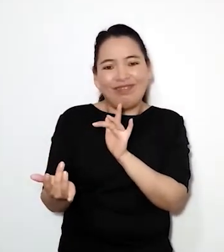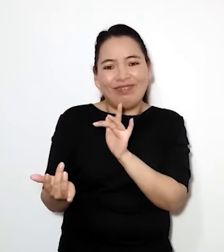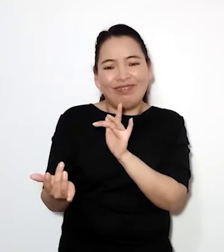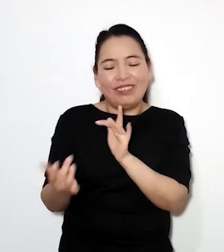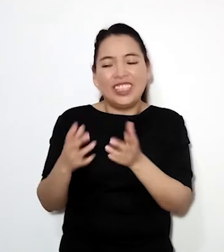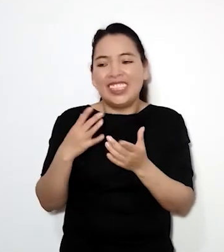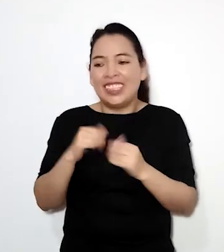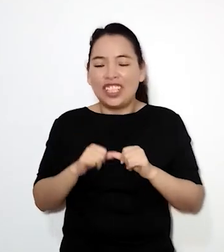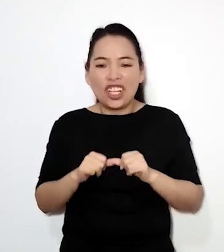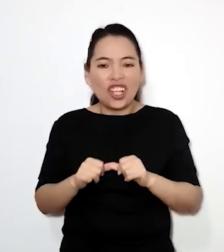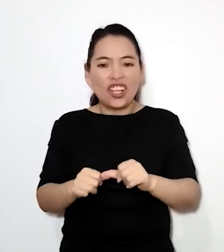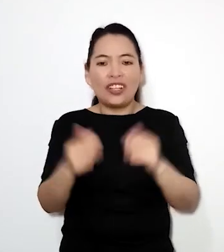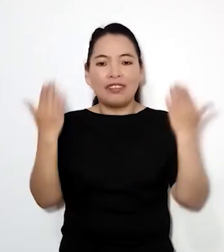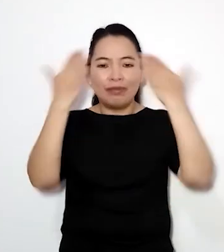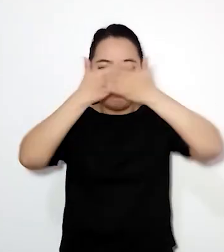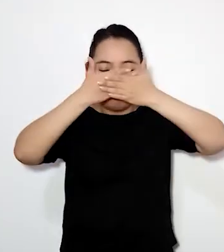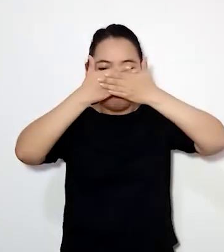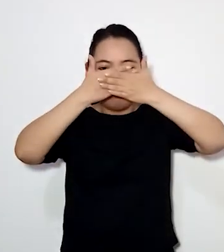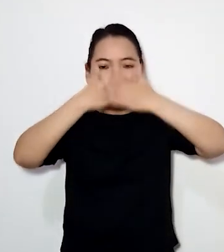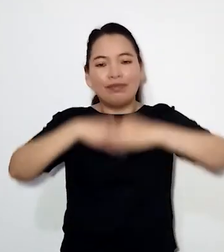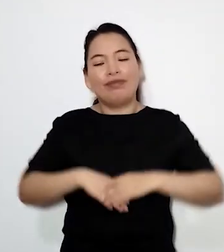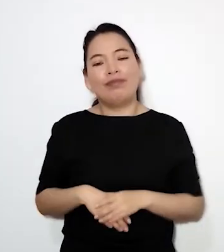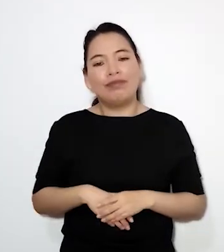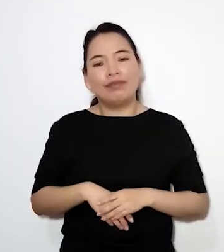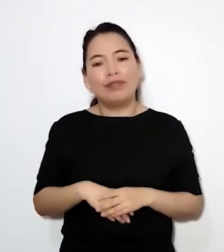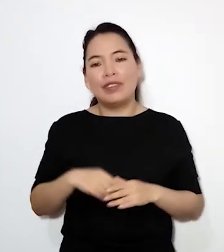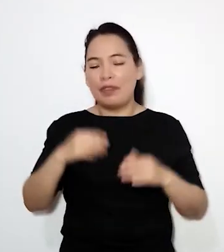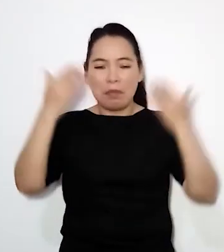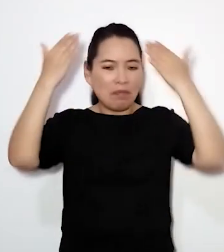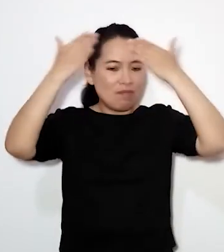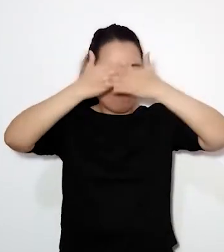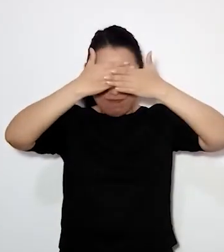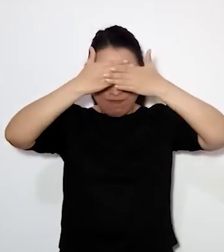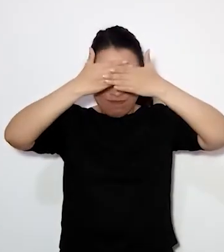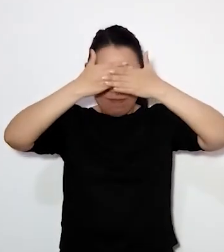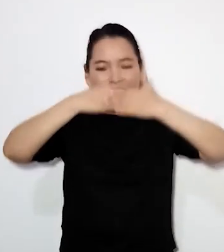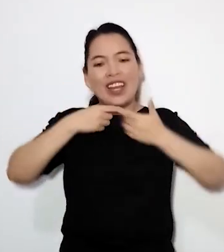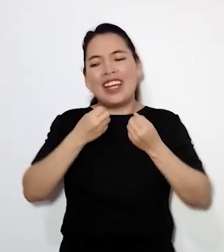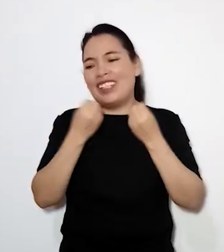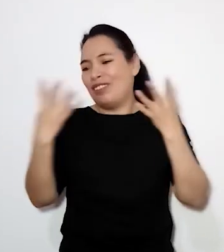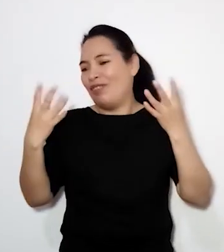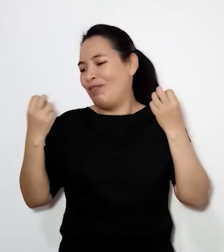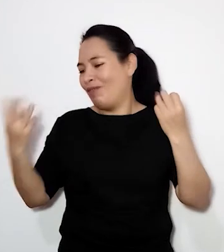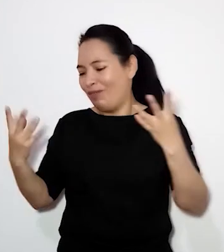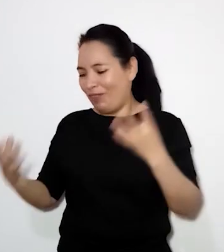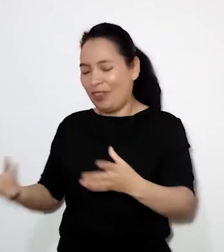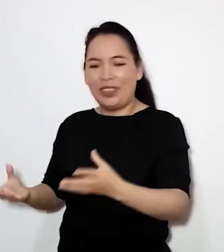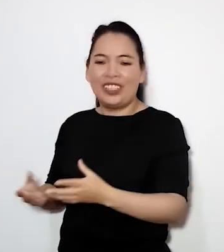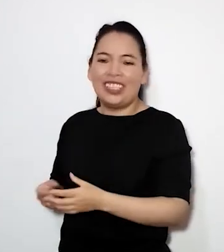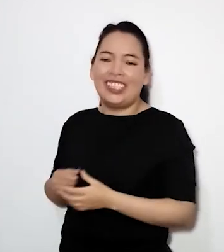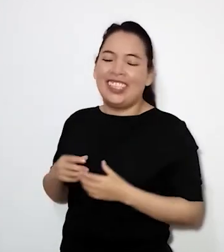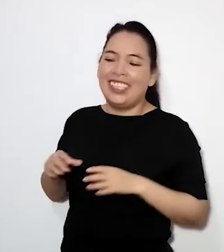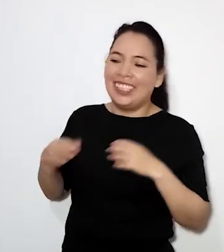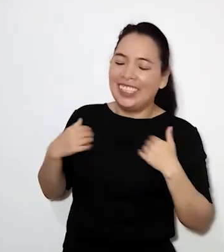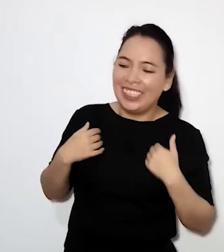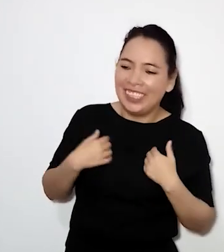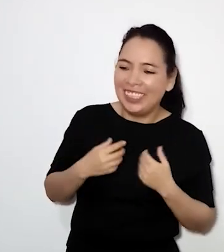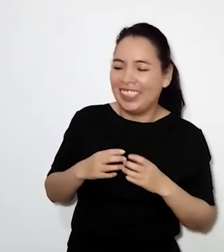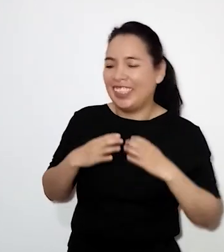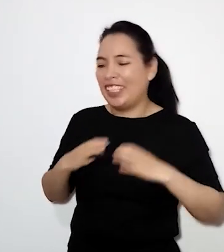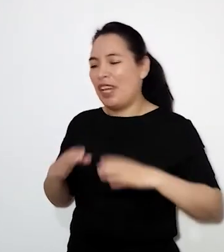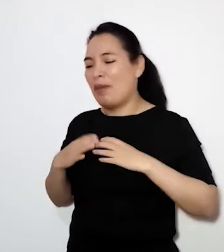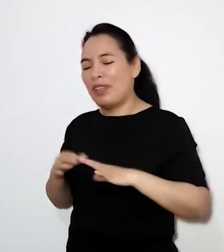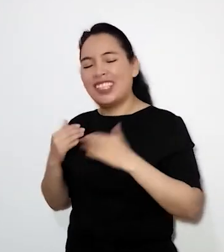cerradas a las vastas habilidades y recursos sin explorar que los niños con discapacidades